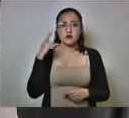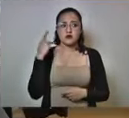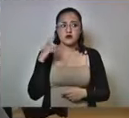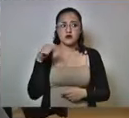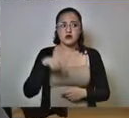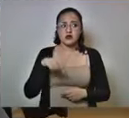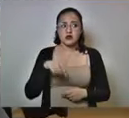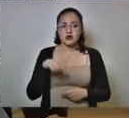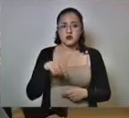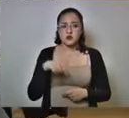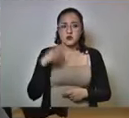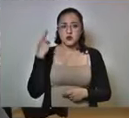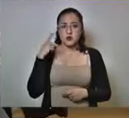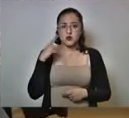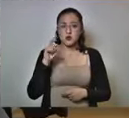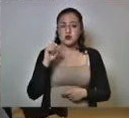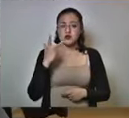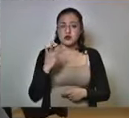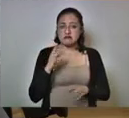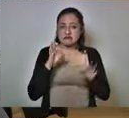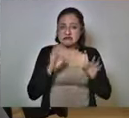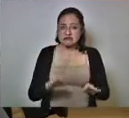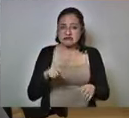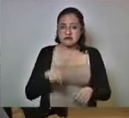Puebla. Sí. En Puebla,